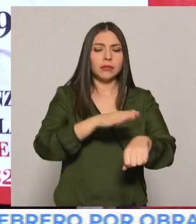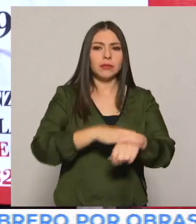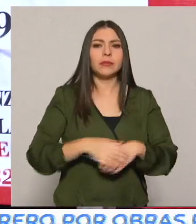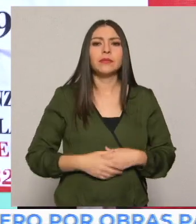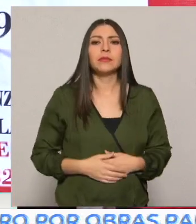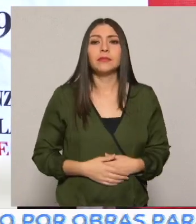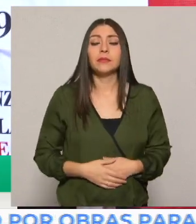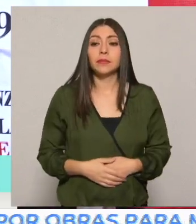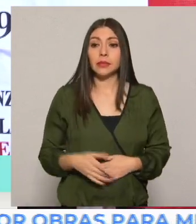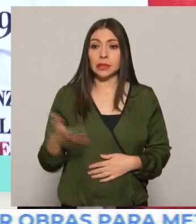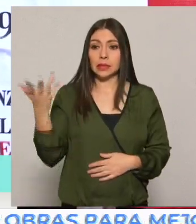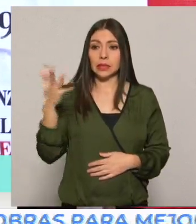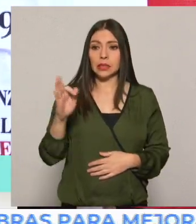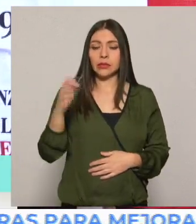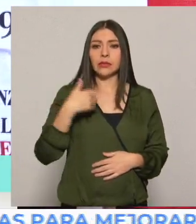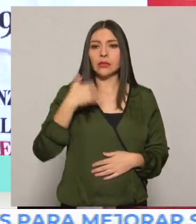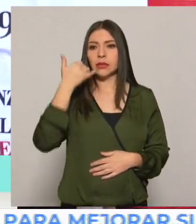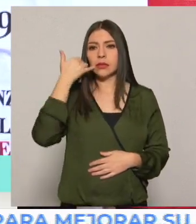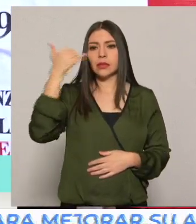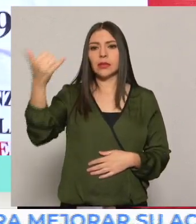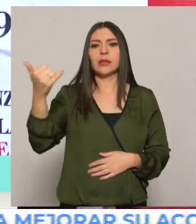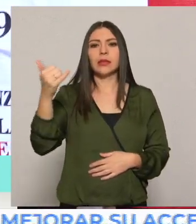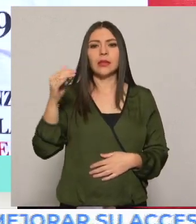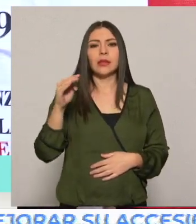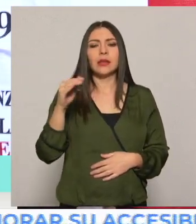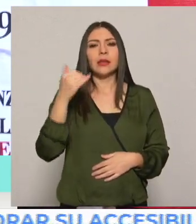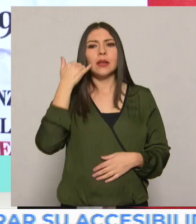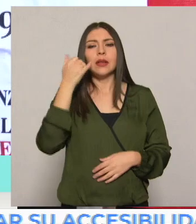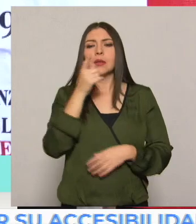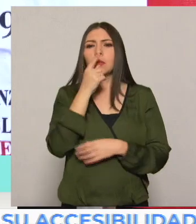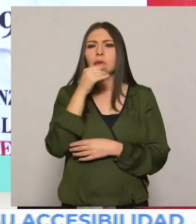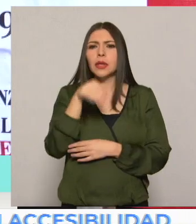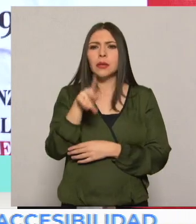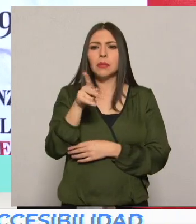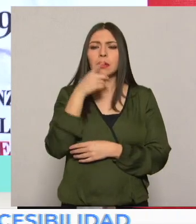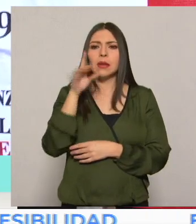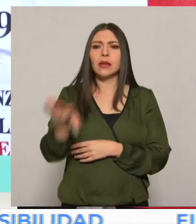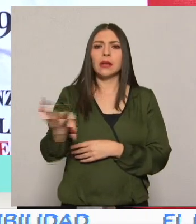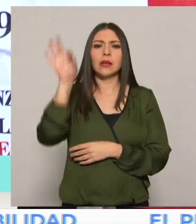FIPEDE y la MP me dice que acaban de encontrar a Víctor.